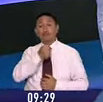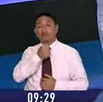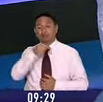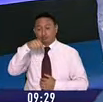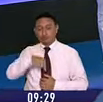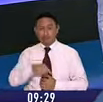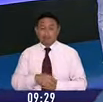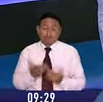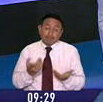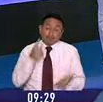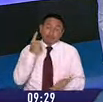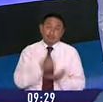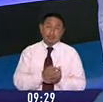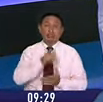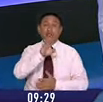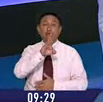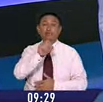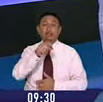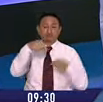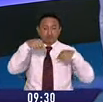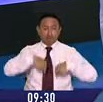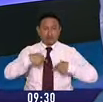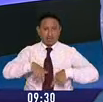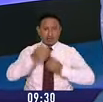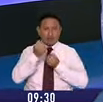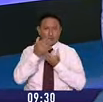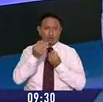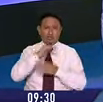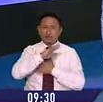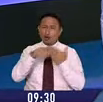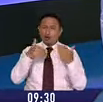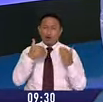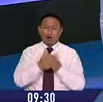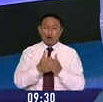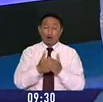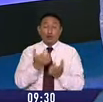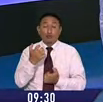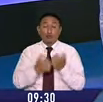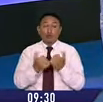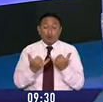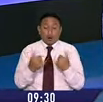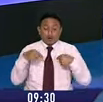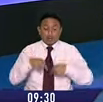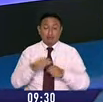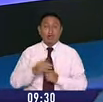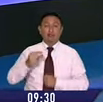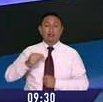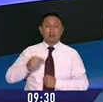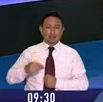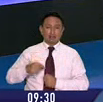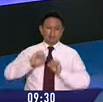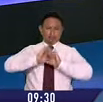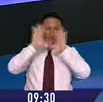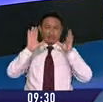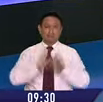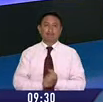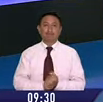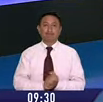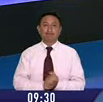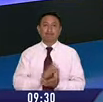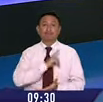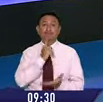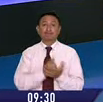Y sin duda, TVC ha cumplido informándoles en detalle todos los hechos y los sucesos desde muy temprano. Así es,